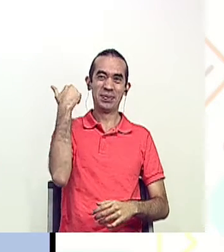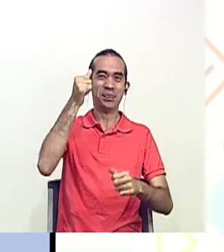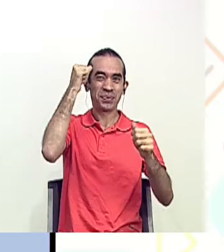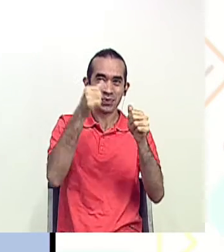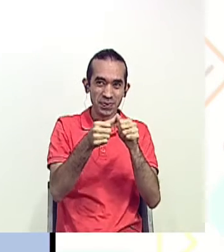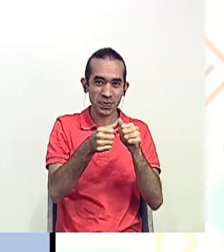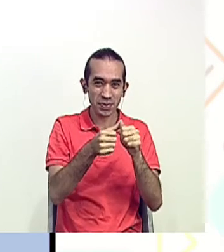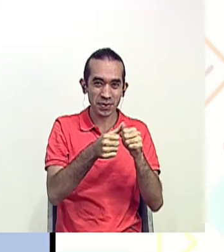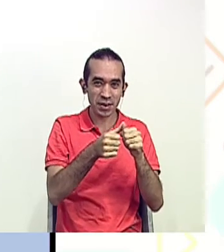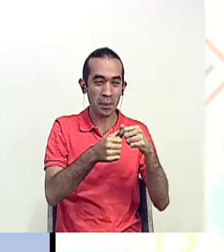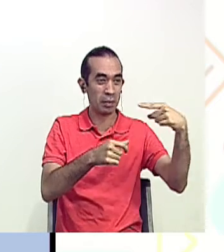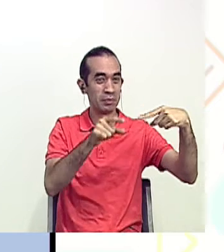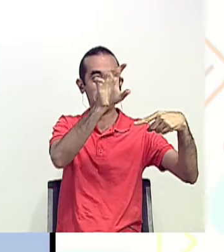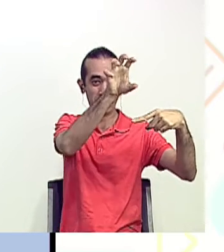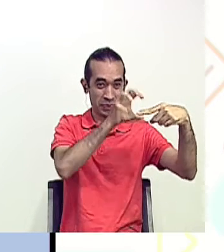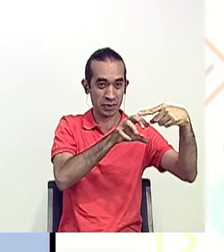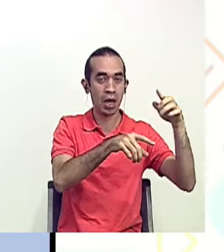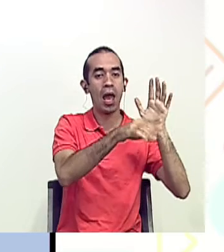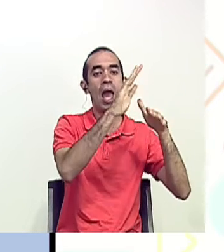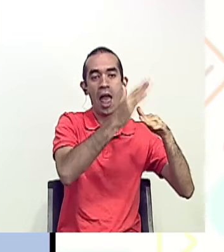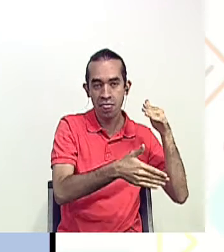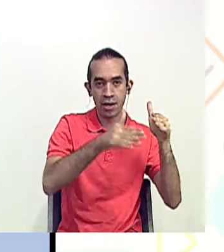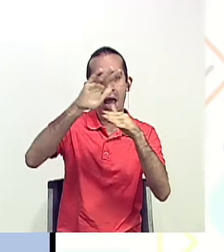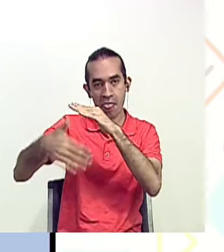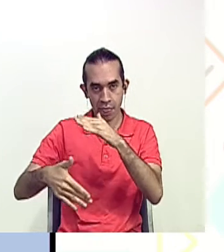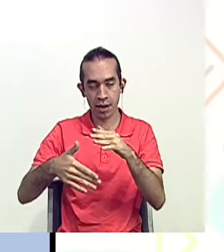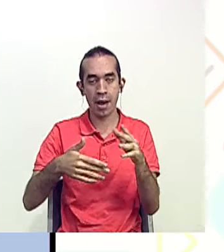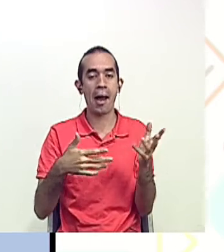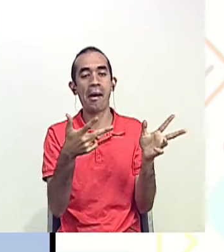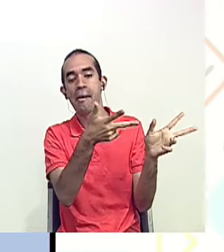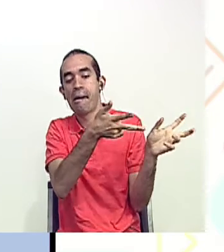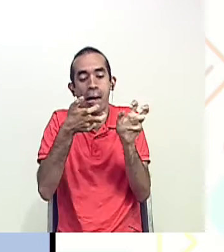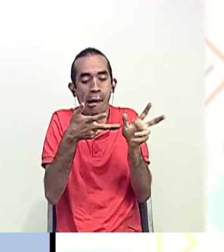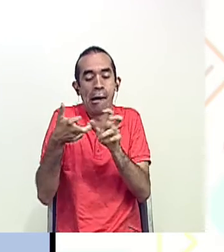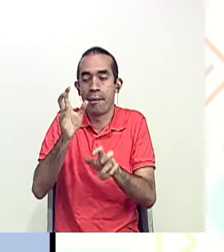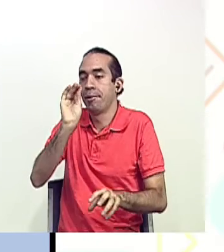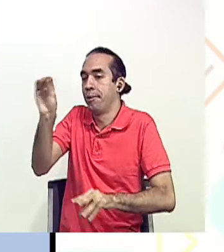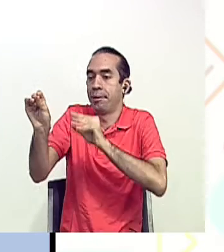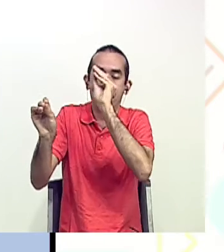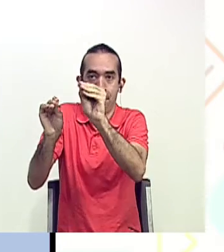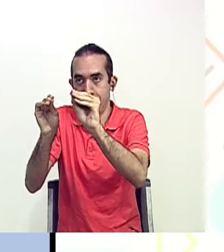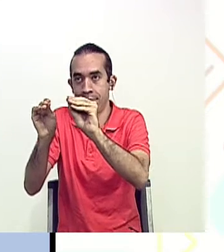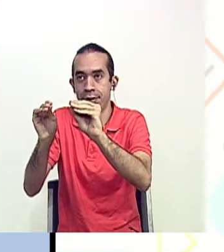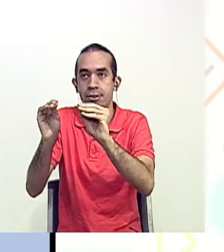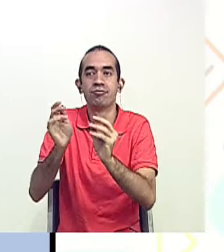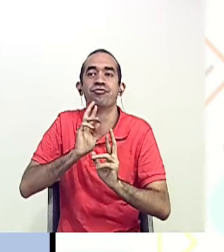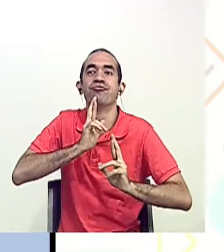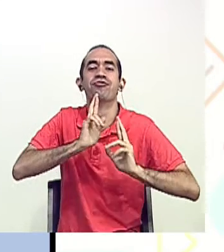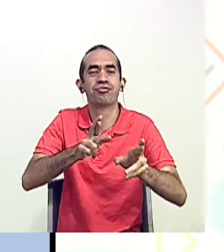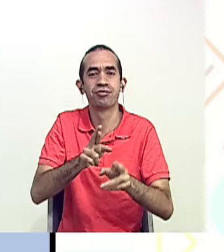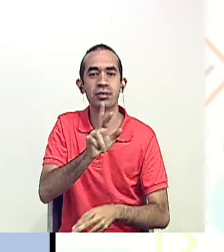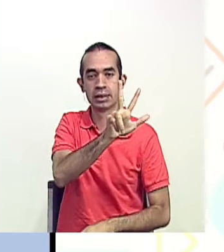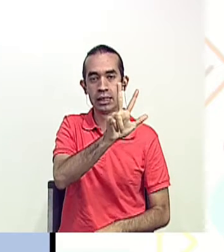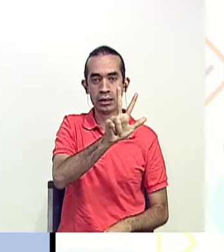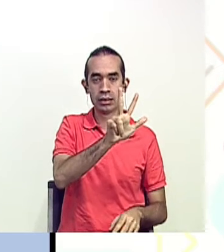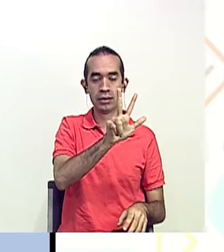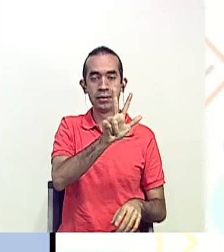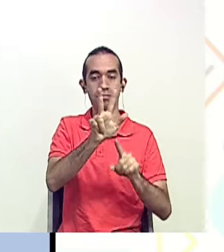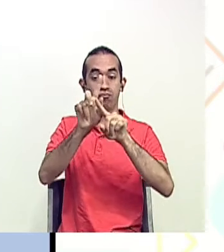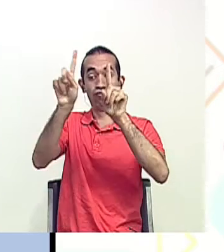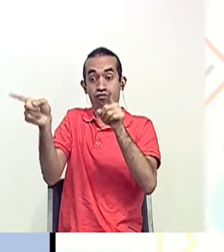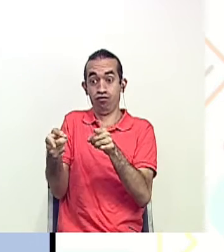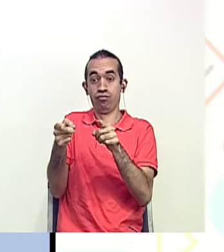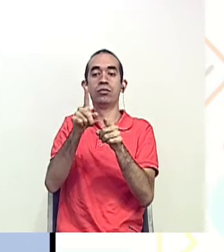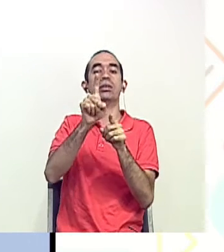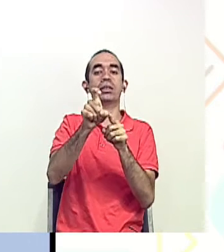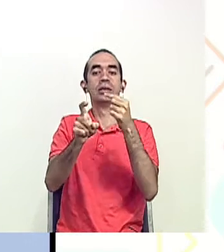y observamos que al factorizar vamos a obtener la expresión 3 por